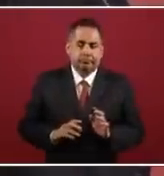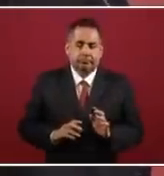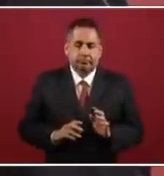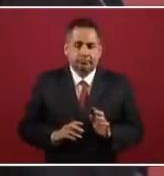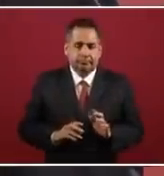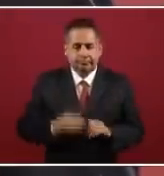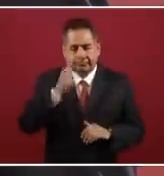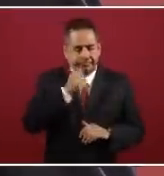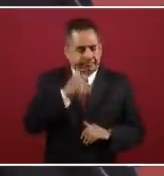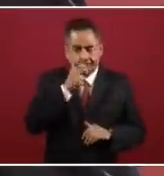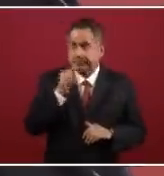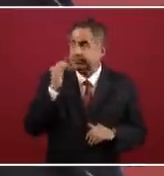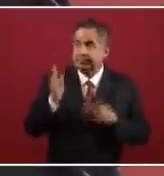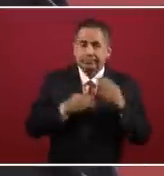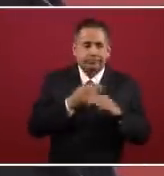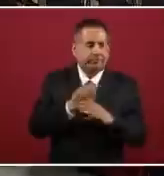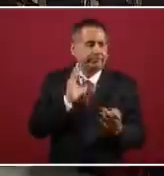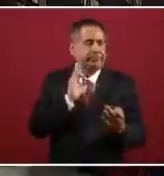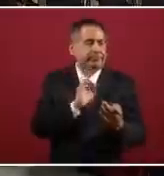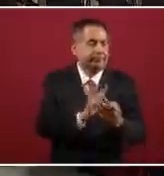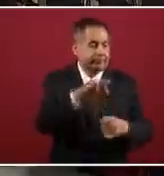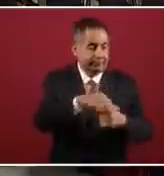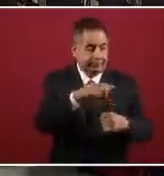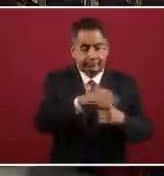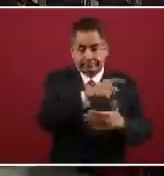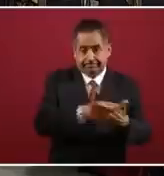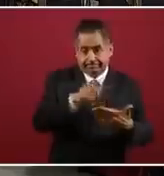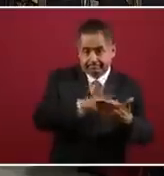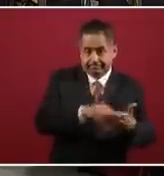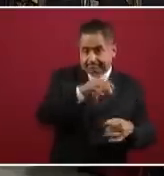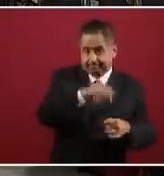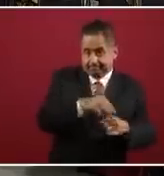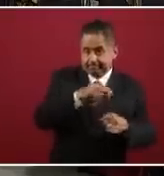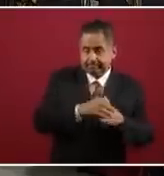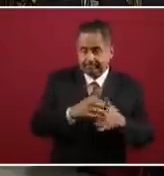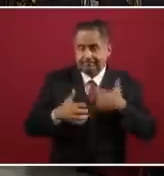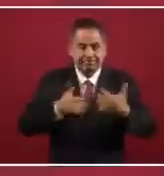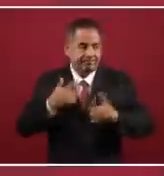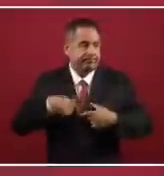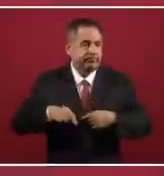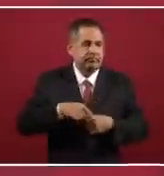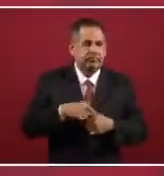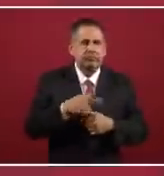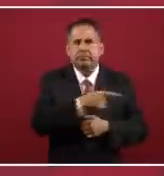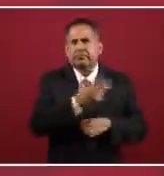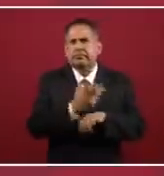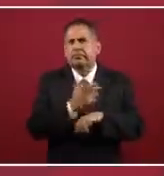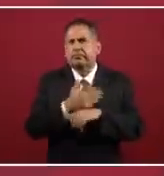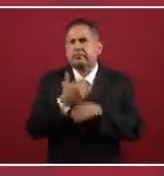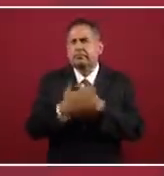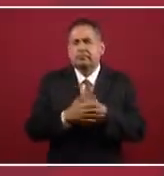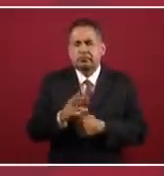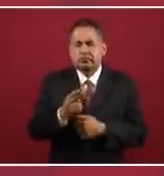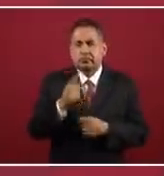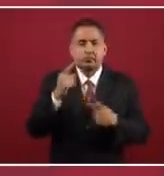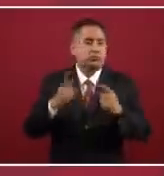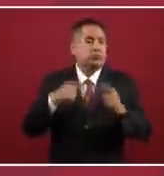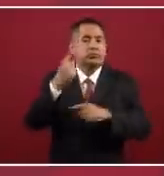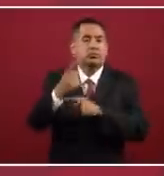acercándose la elección. En el caso de Estados Unidos va a ser en noviembre del año